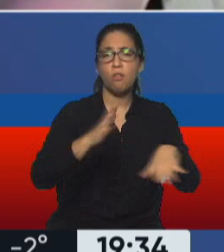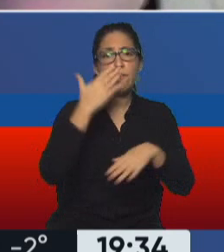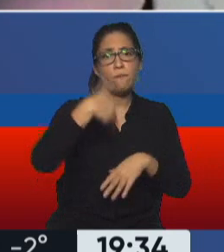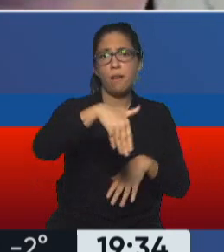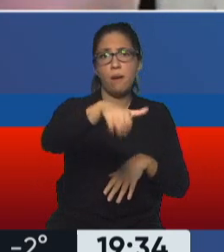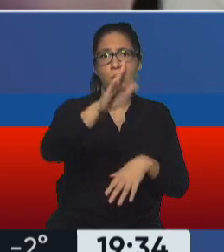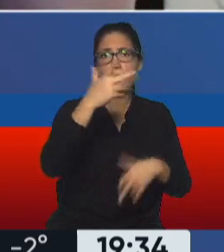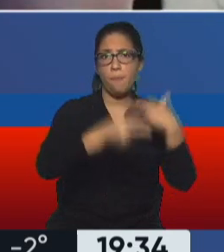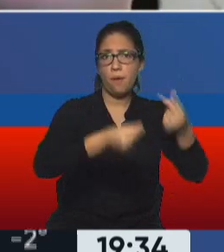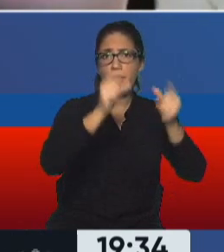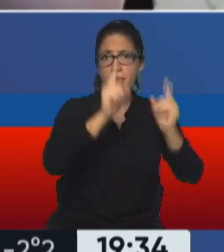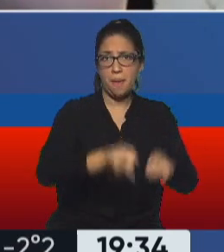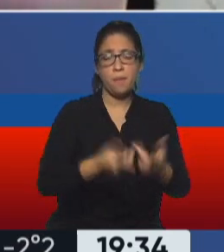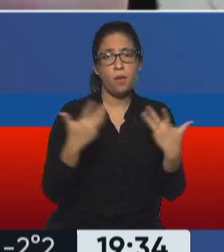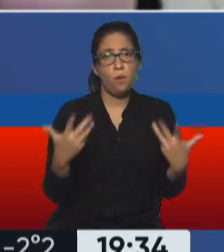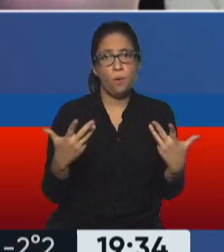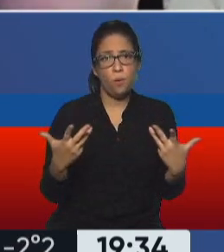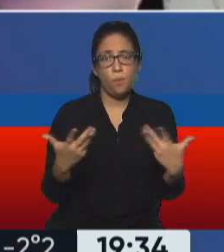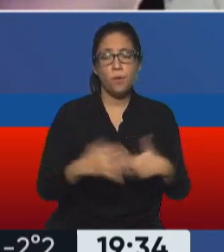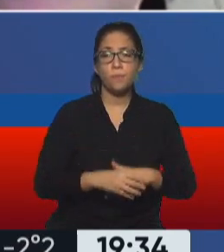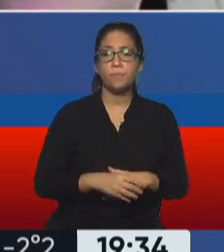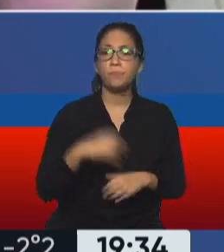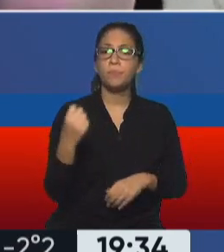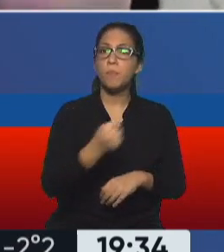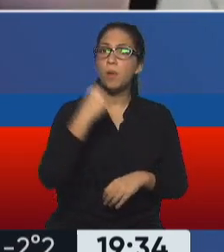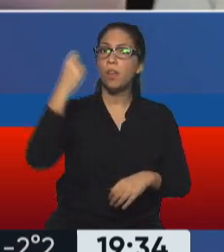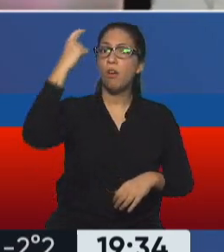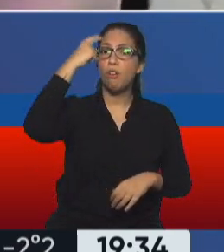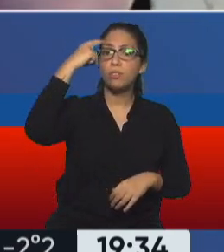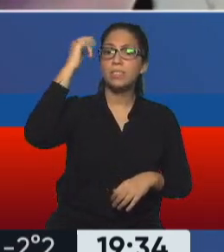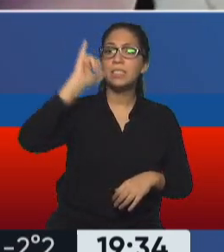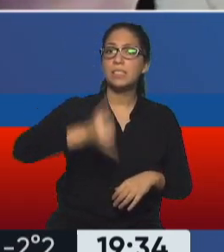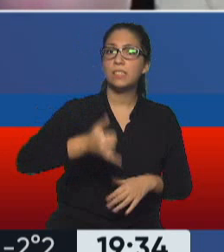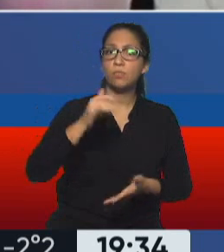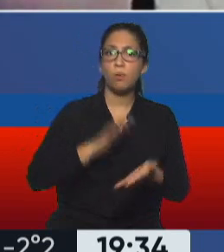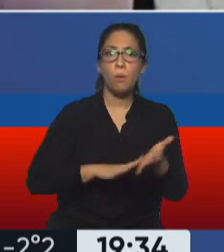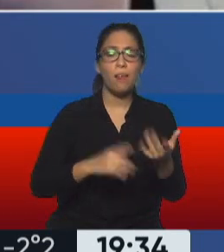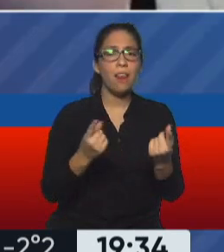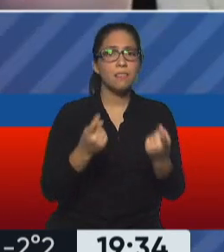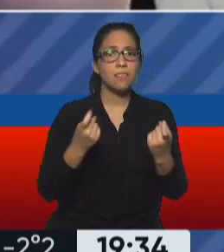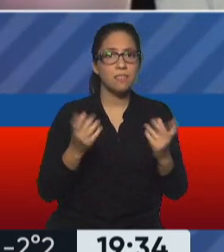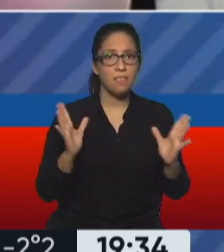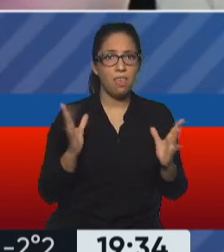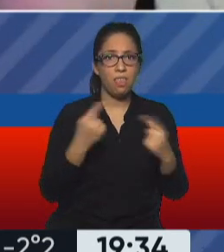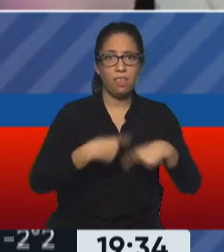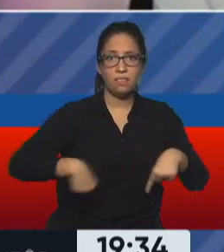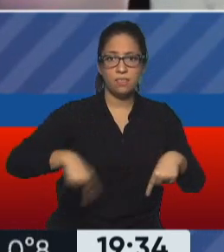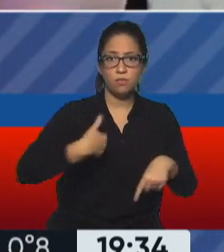momento. Lo que tenemos que buscar bien y ser conscientes de las necesidades. O sea, si ustedes me